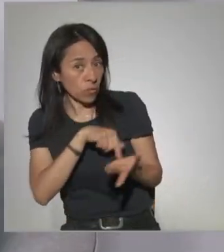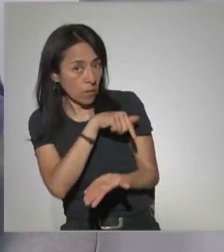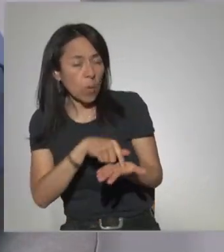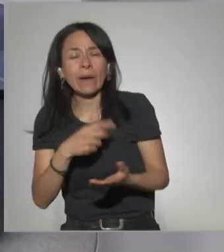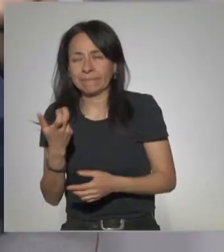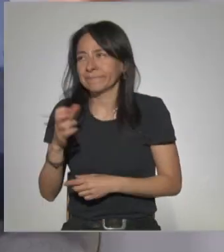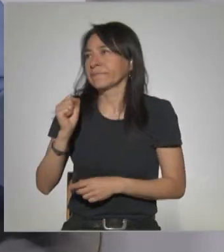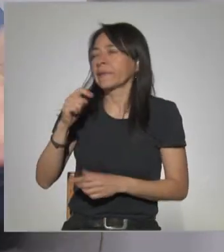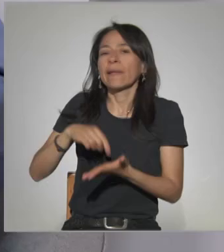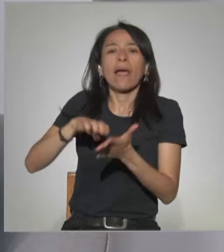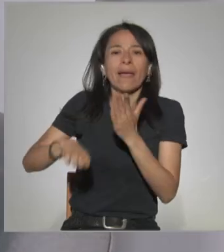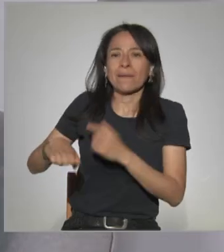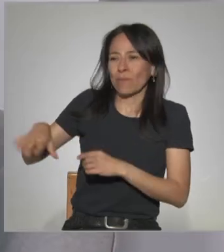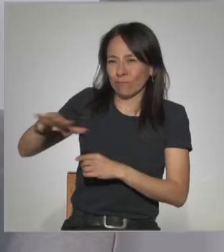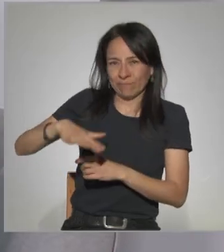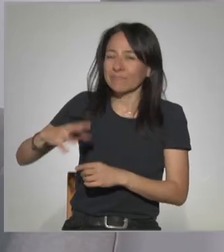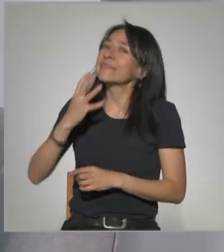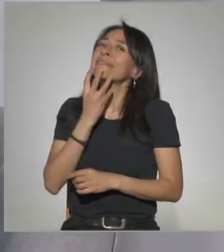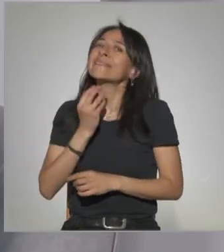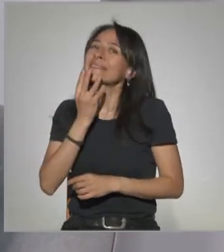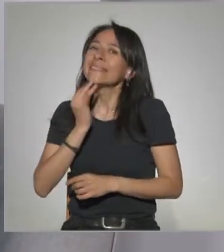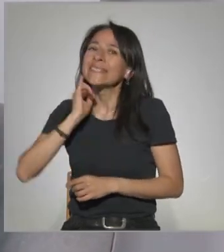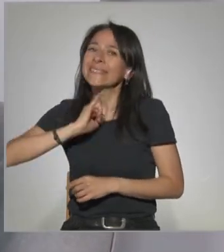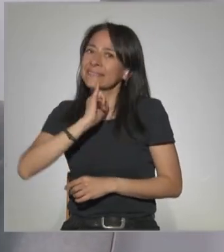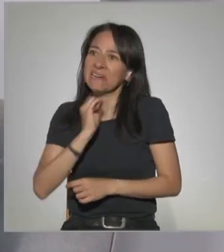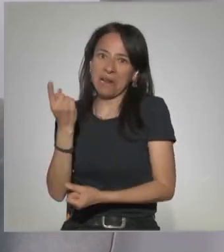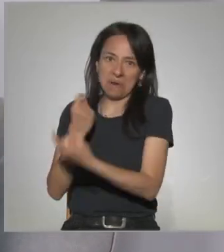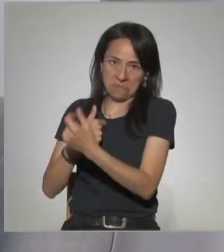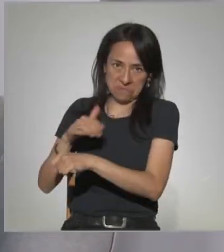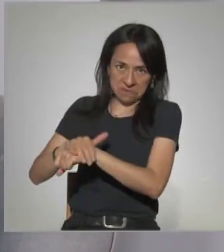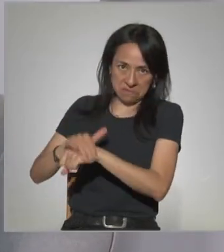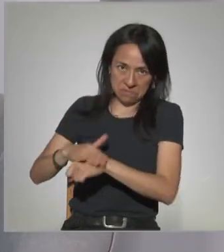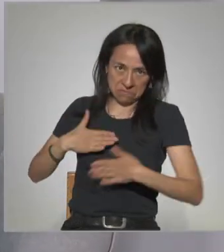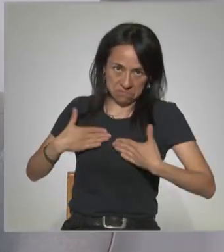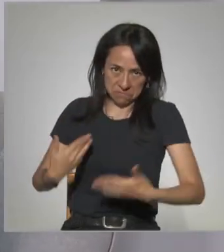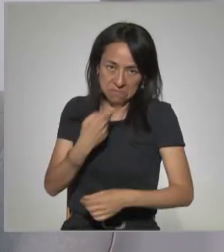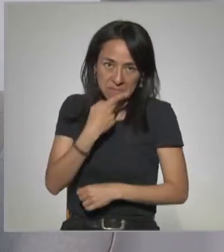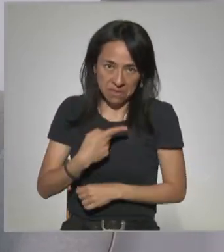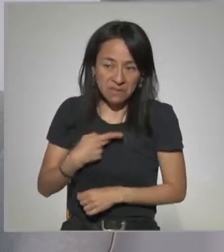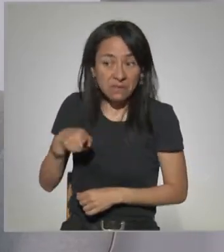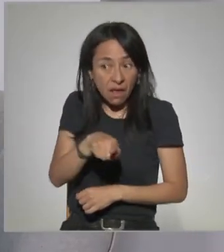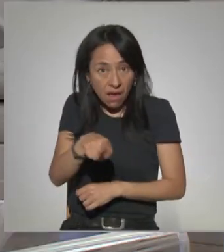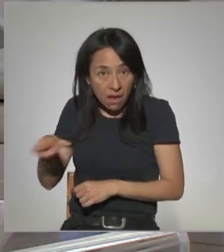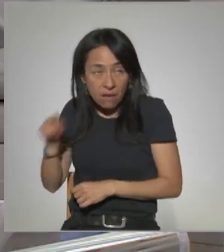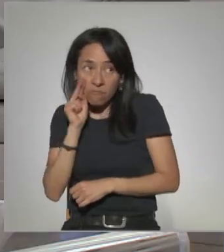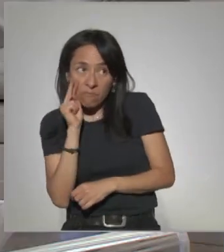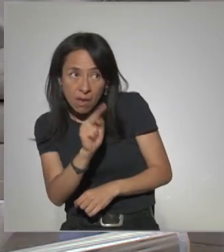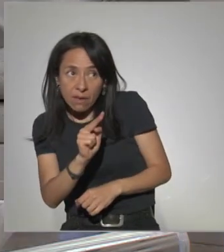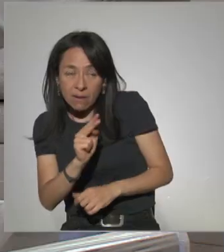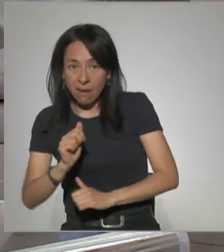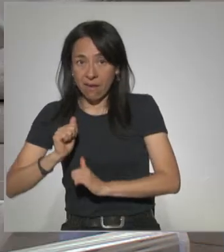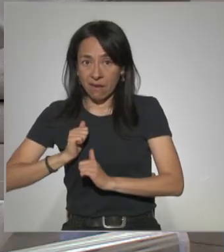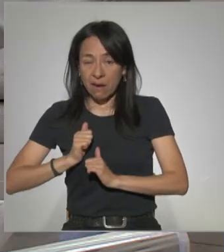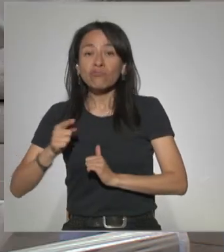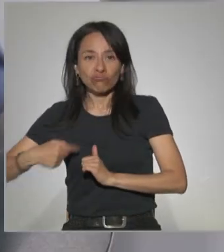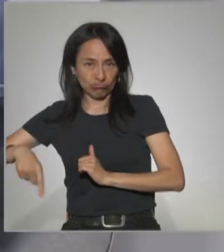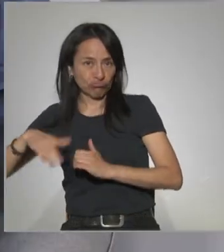por ejemplo, según me cuentan amigos, ellos confían en el ejército, ¿no? Entonces,